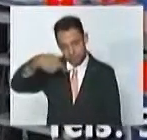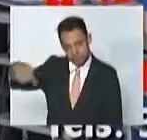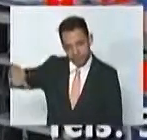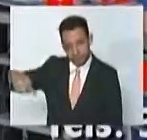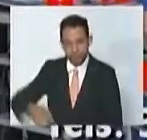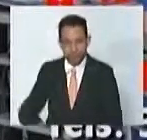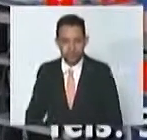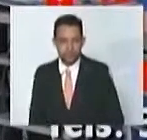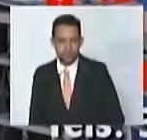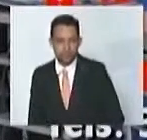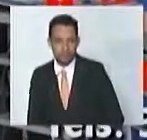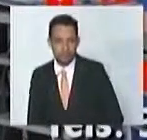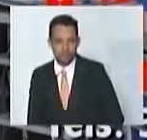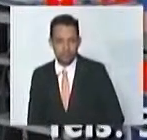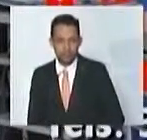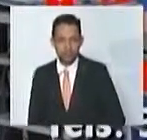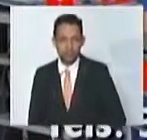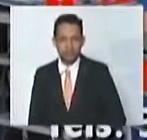320-632-0954,